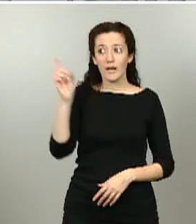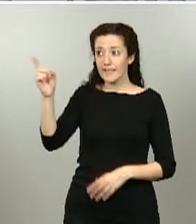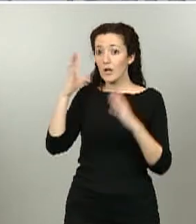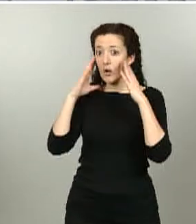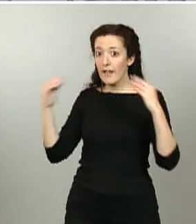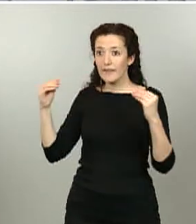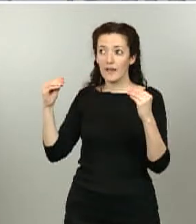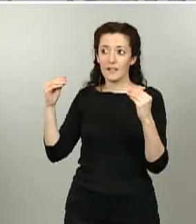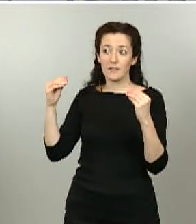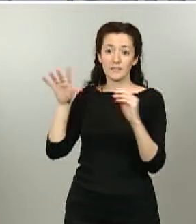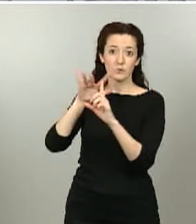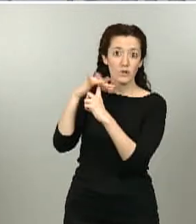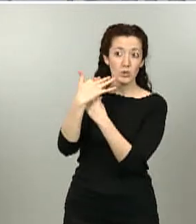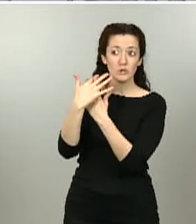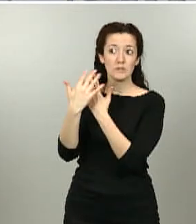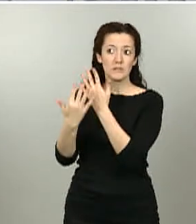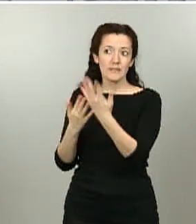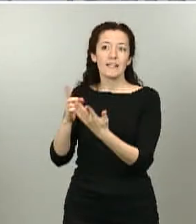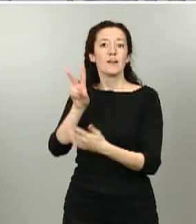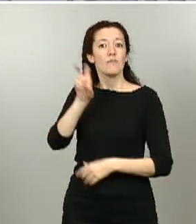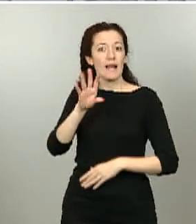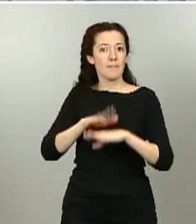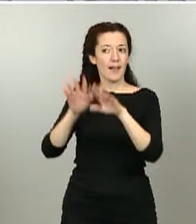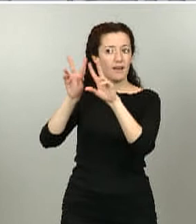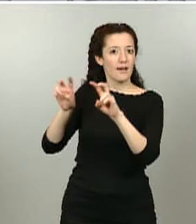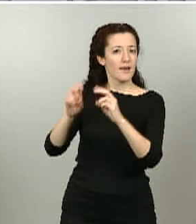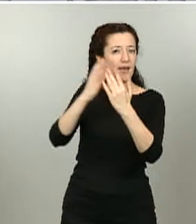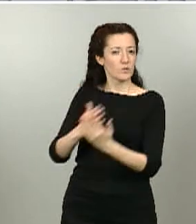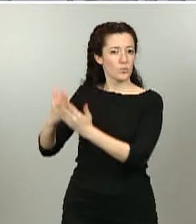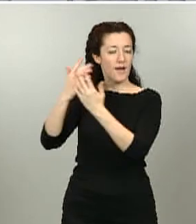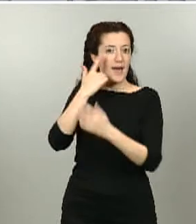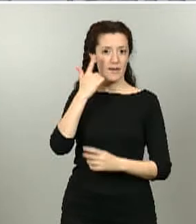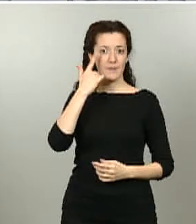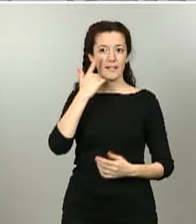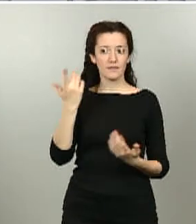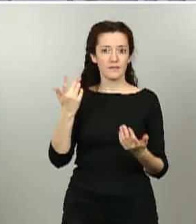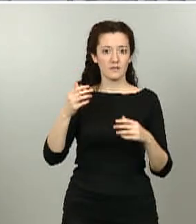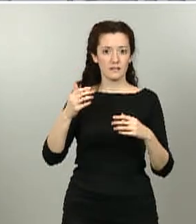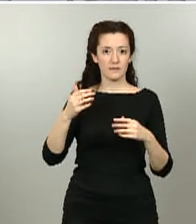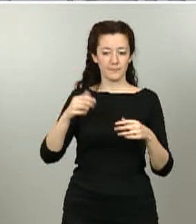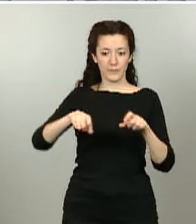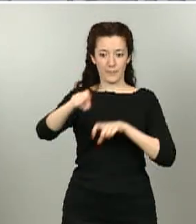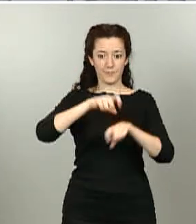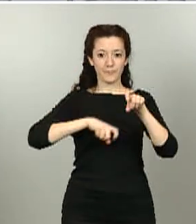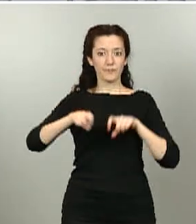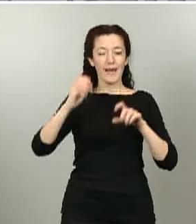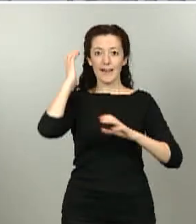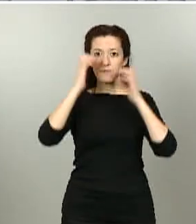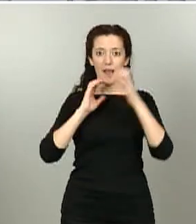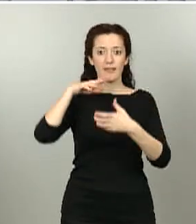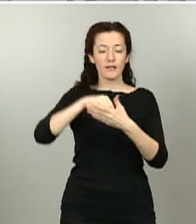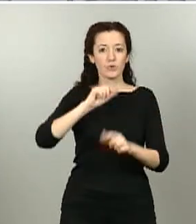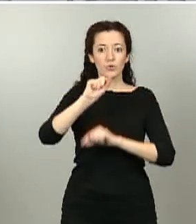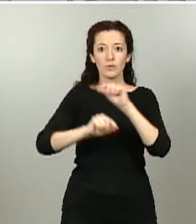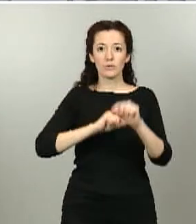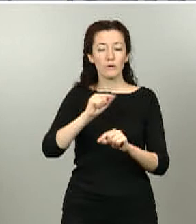estudio que entiendo que ya habrá ahora mismo grupos planteándose la posibilidad de estudiarla para poder probar si es o no una hipótesis